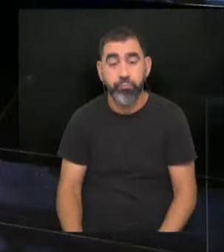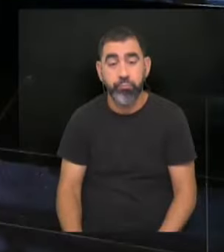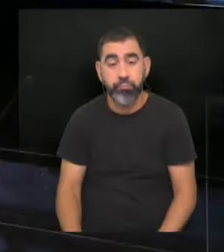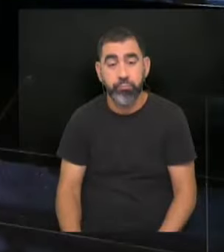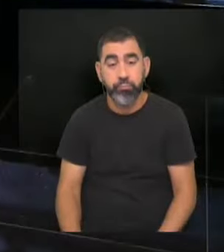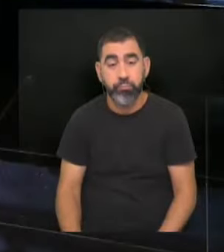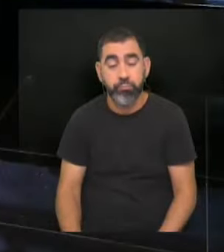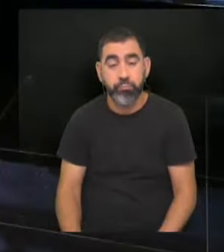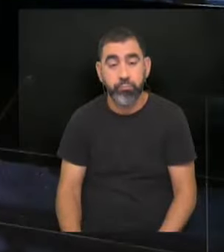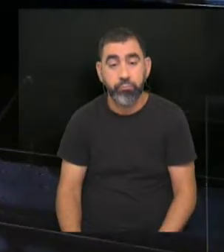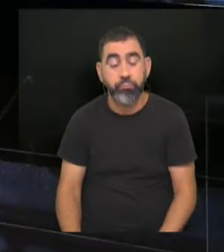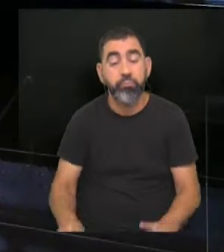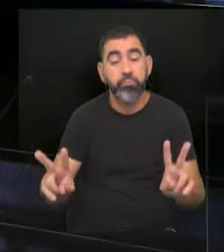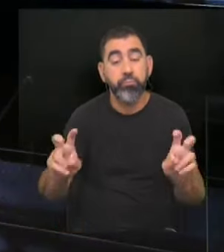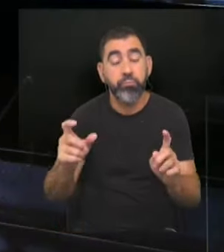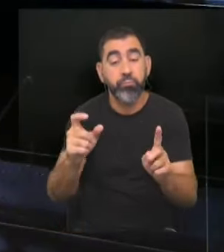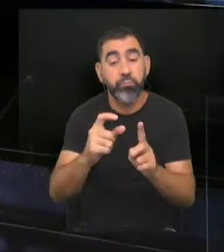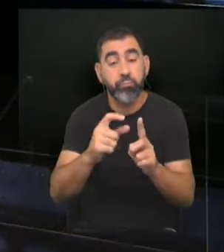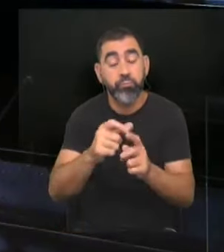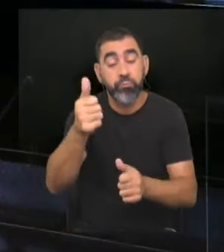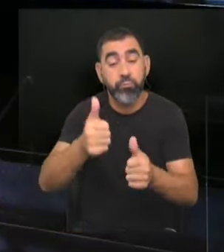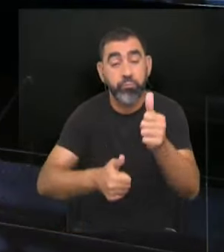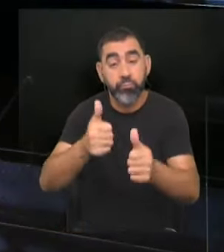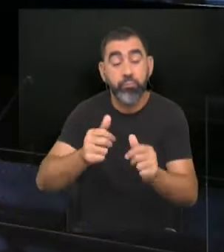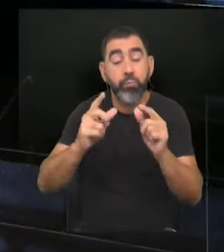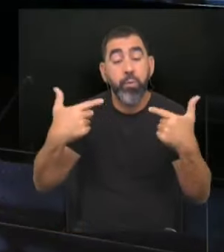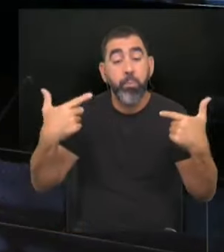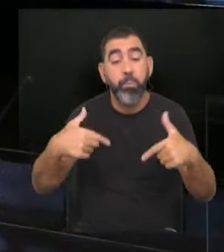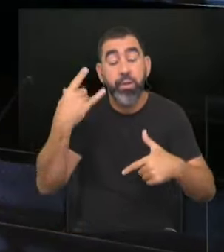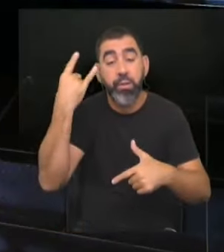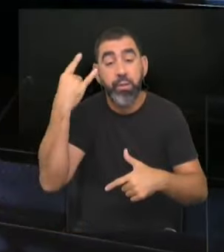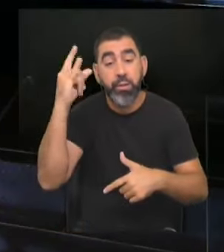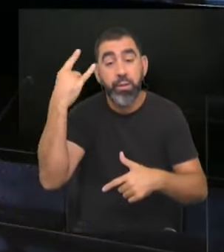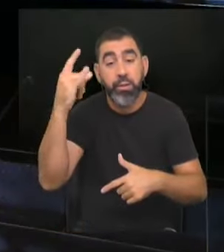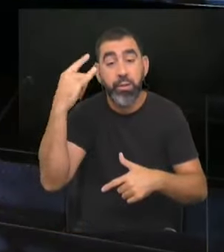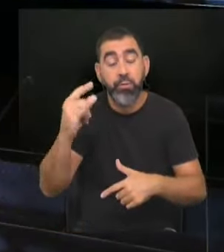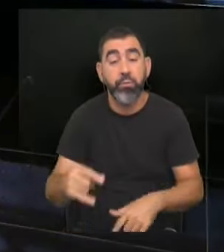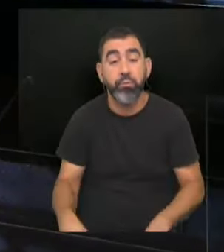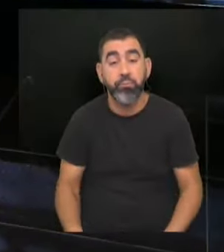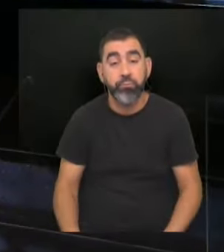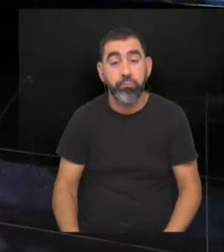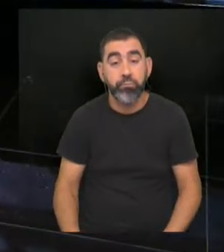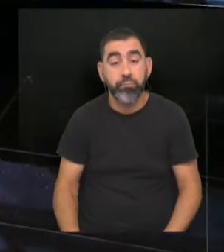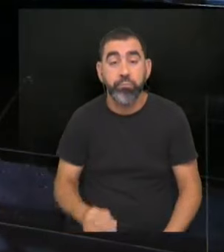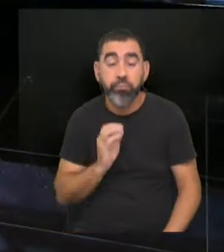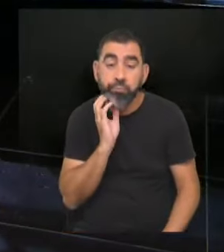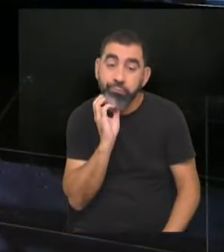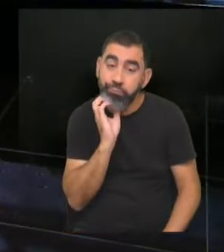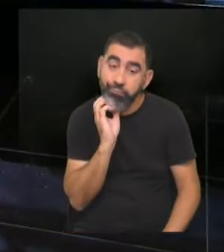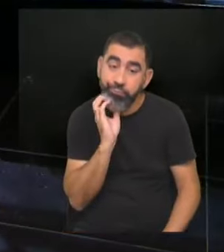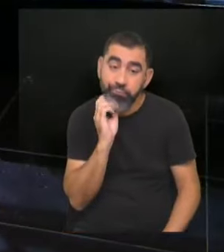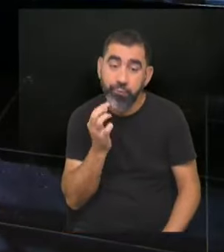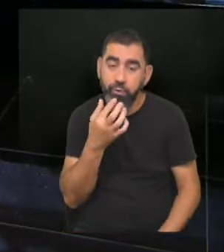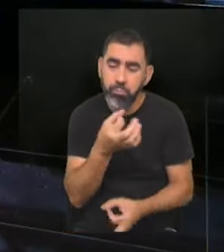quien habló sobre el atraso cambiario y la competitividad fue el ministro de ganadería agricultura y pesca Fernando Matos quien calificó como